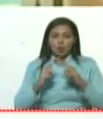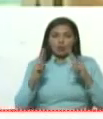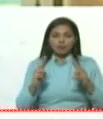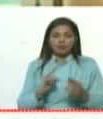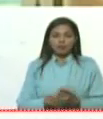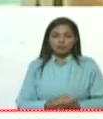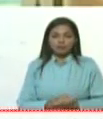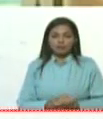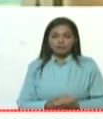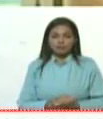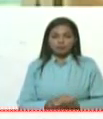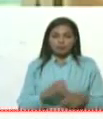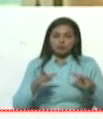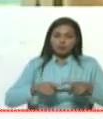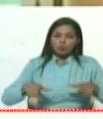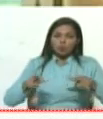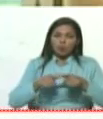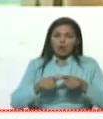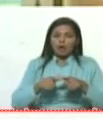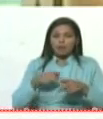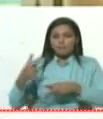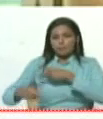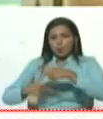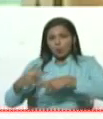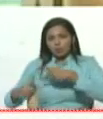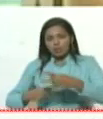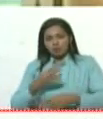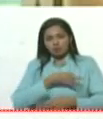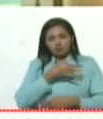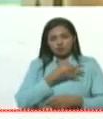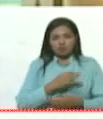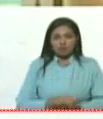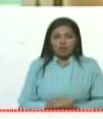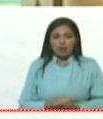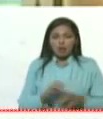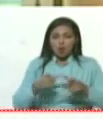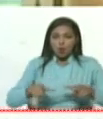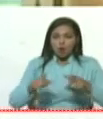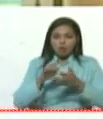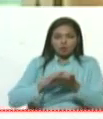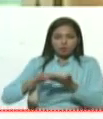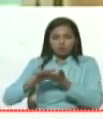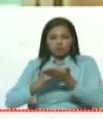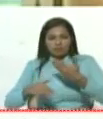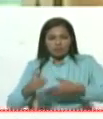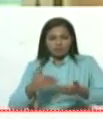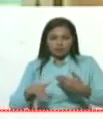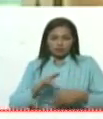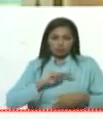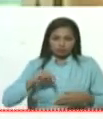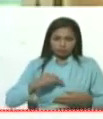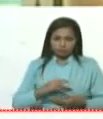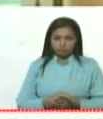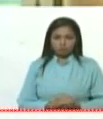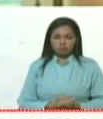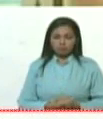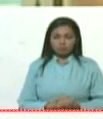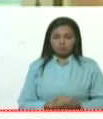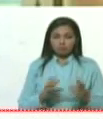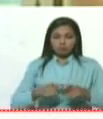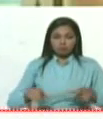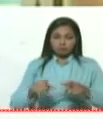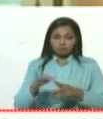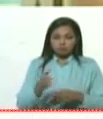paisajismo, espacios socioproductivos, espacios de mejoramiento de servicios básicos, espacios de reciclaje